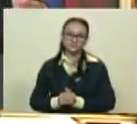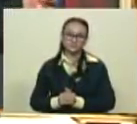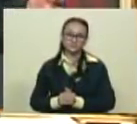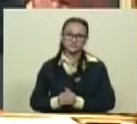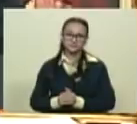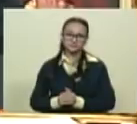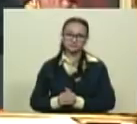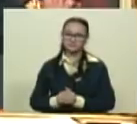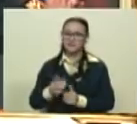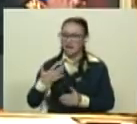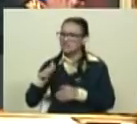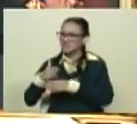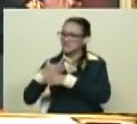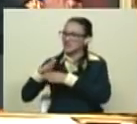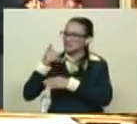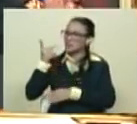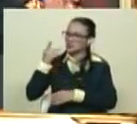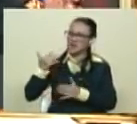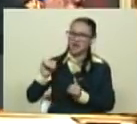teniendo diferencias